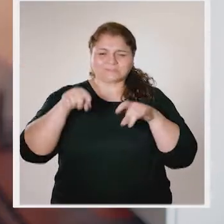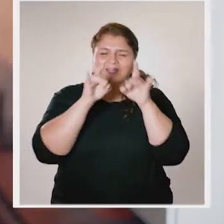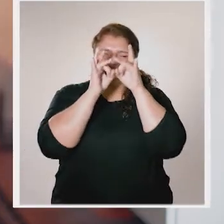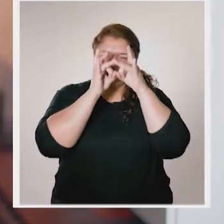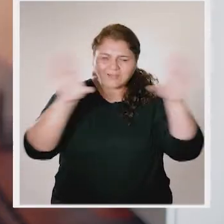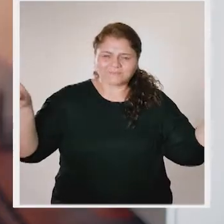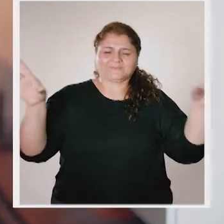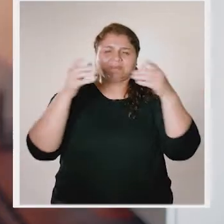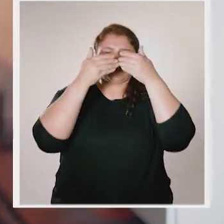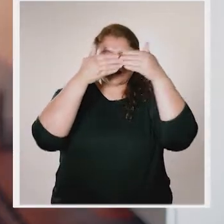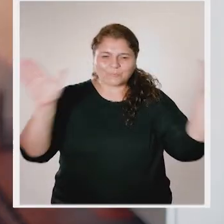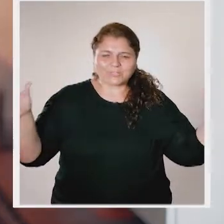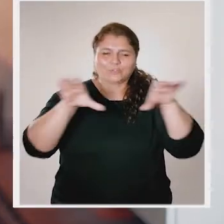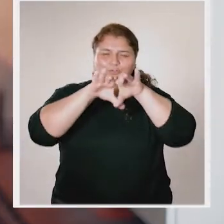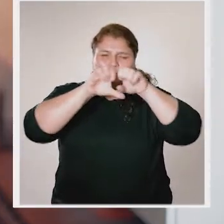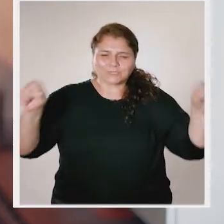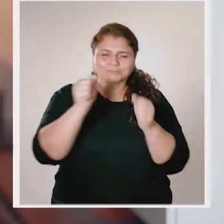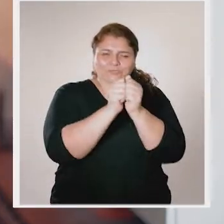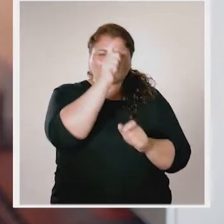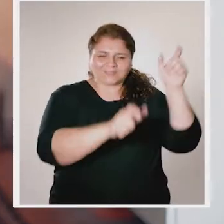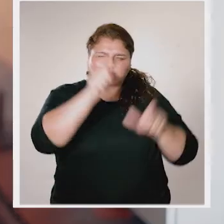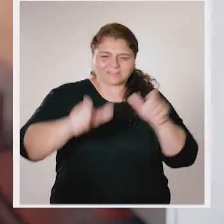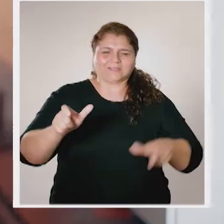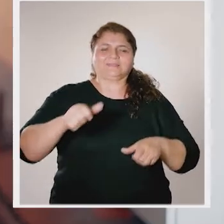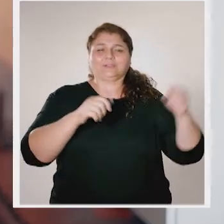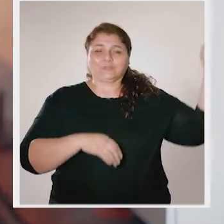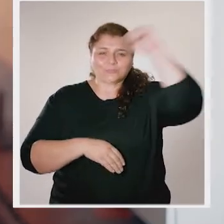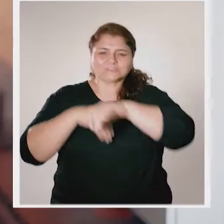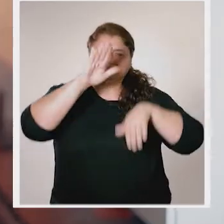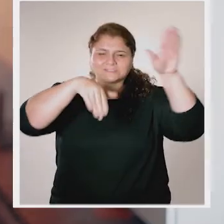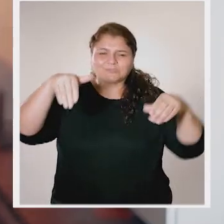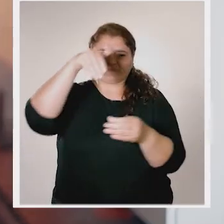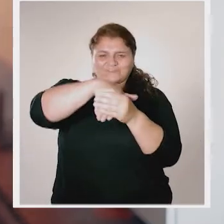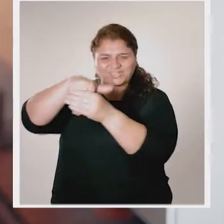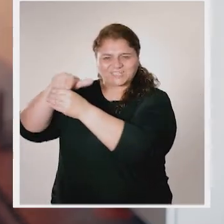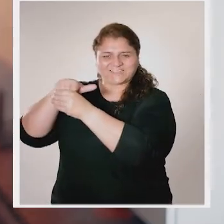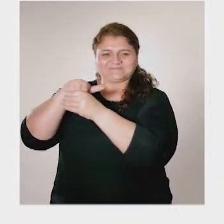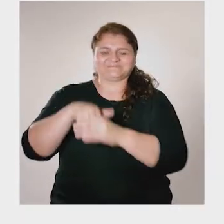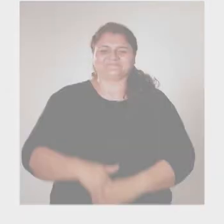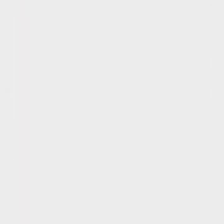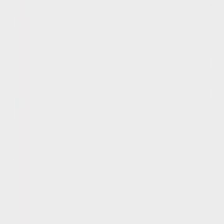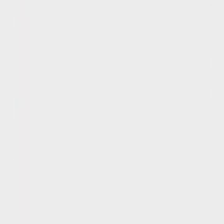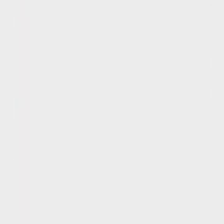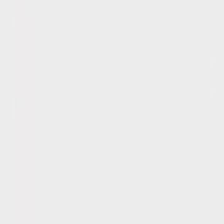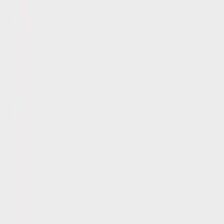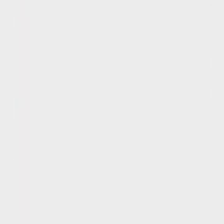democracia, ha sido más libertad, ha sido un compromiso profundo con su pueblo y con su gente. Llamo a votar por los comunistas.